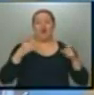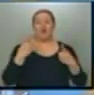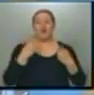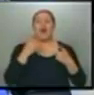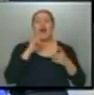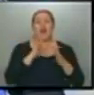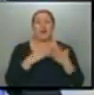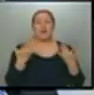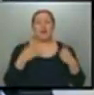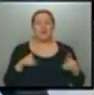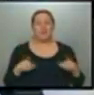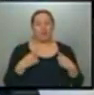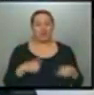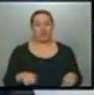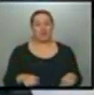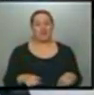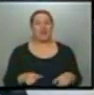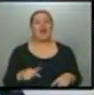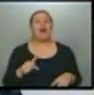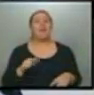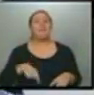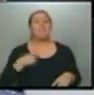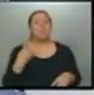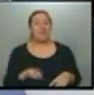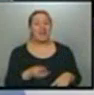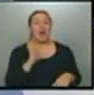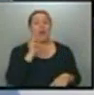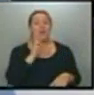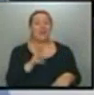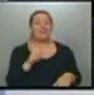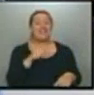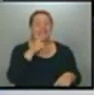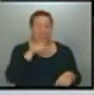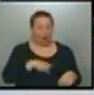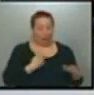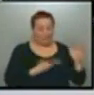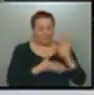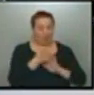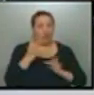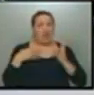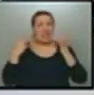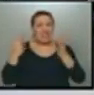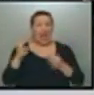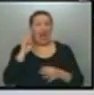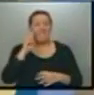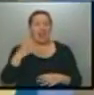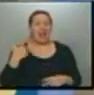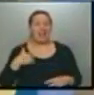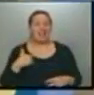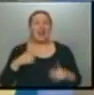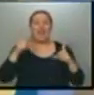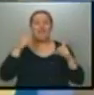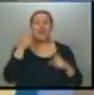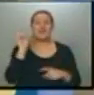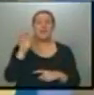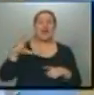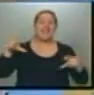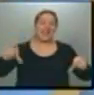música. Muy feo lo que dijo Romina. ¿Llegamos a ver a Argentina mañana, si nos vamos ahora en un vuelo, y le mandamos una foto de la tribuna a Romina? Y que nos juzgue.